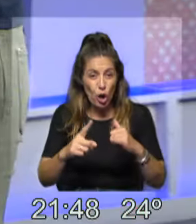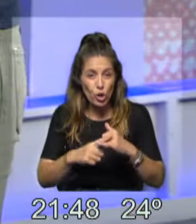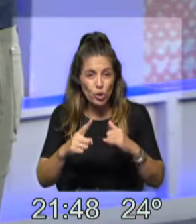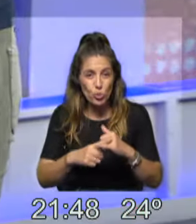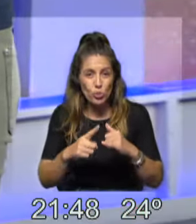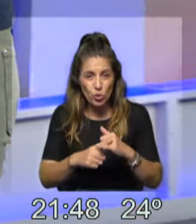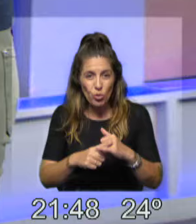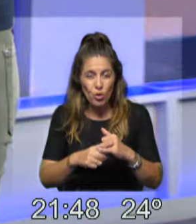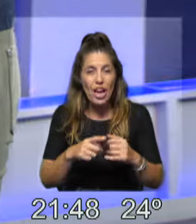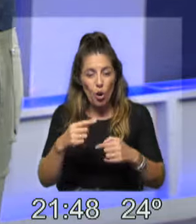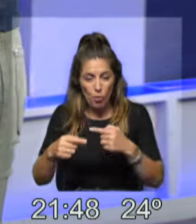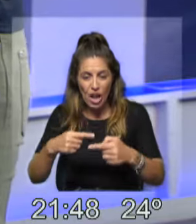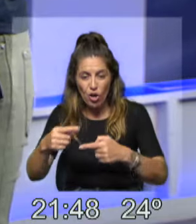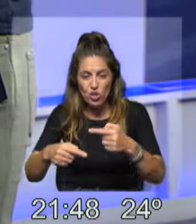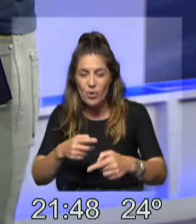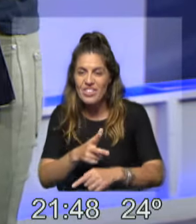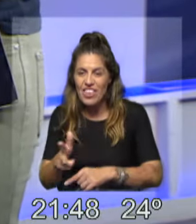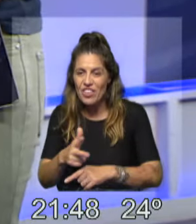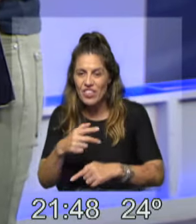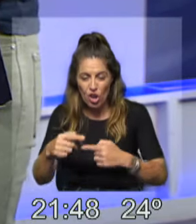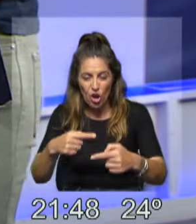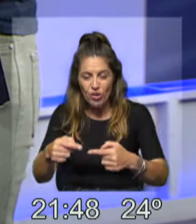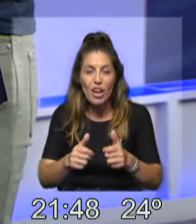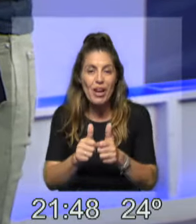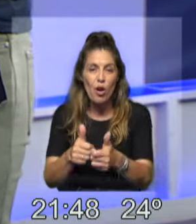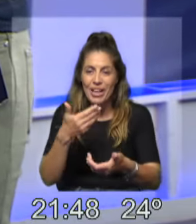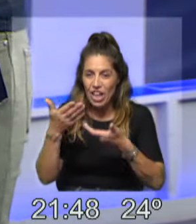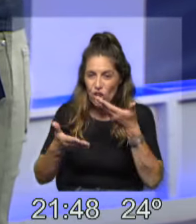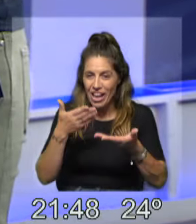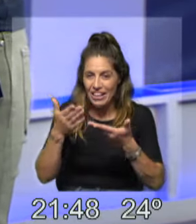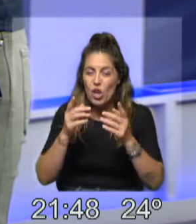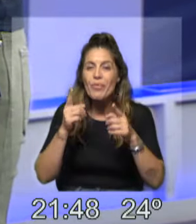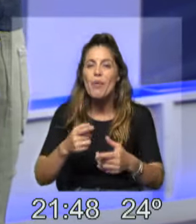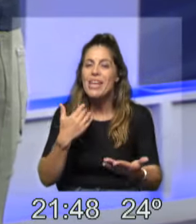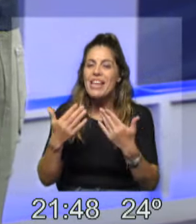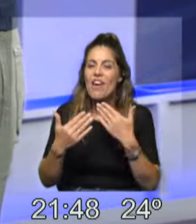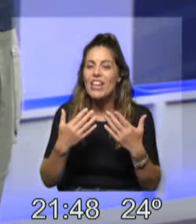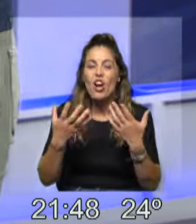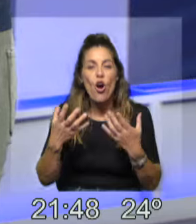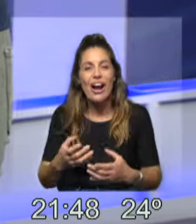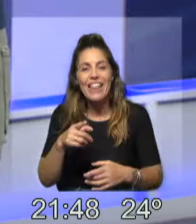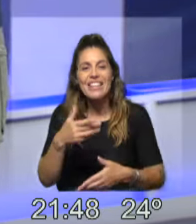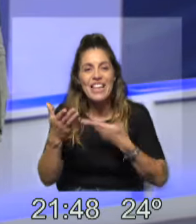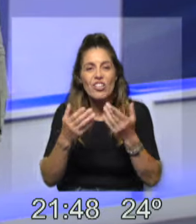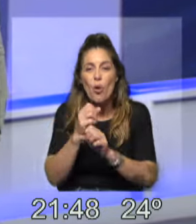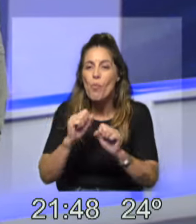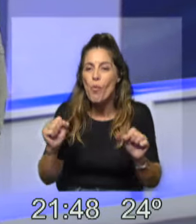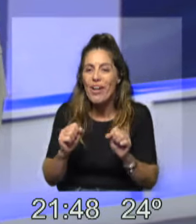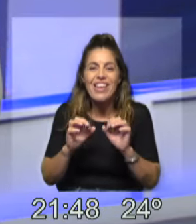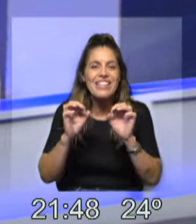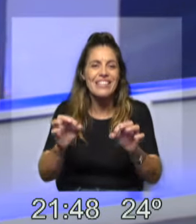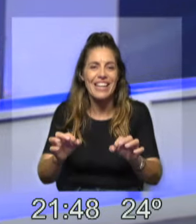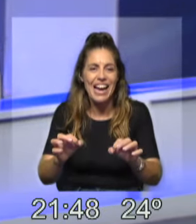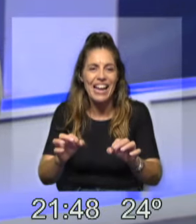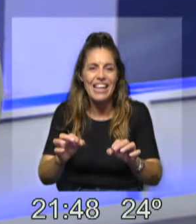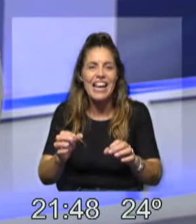como una consecuencia de videos que van acompañando las canciones, pero también hablas de como ganas de que esas canciones puedan llegar de alguna manera